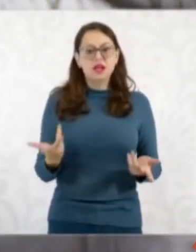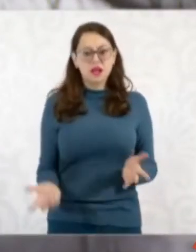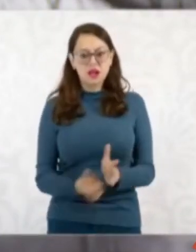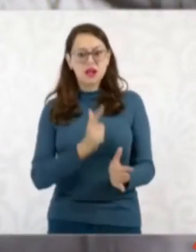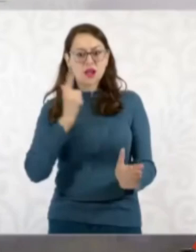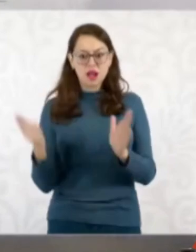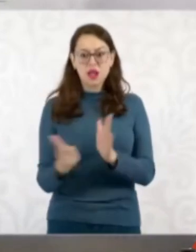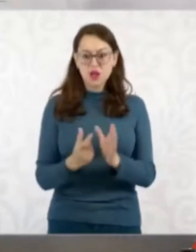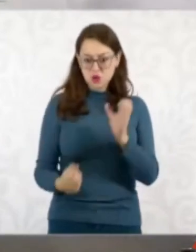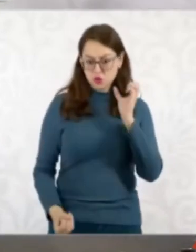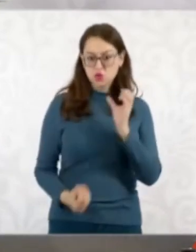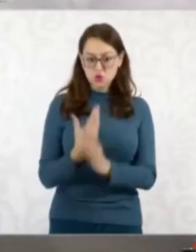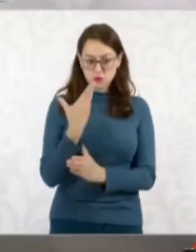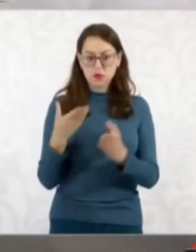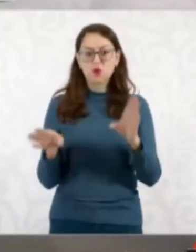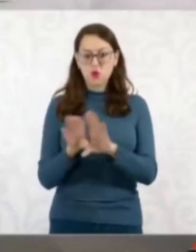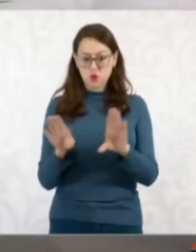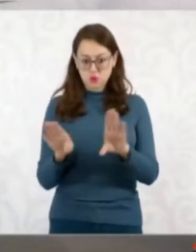importante ley.